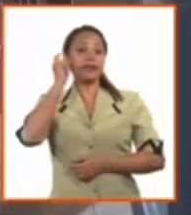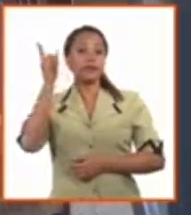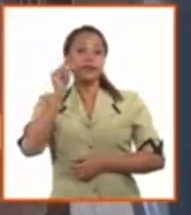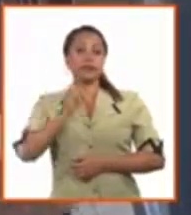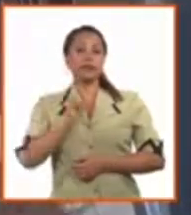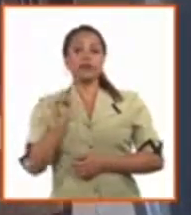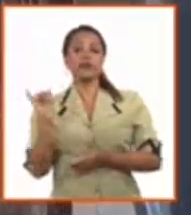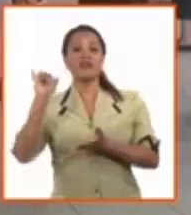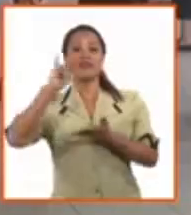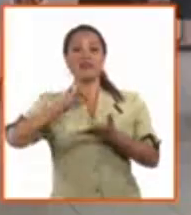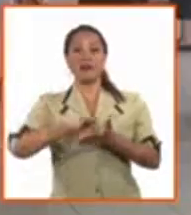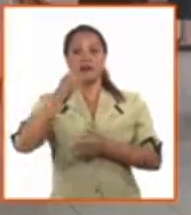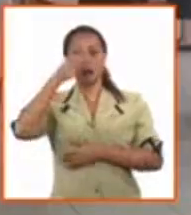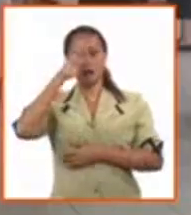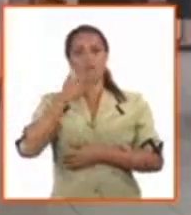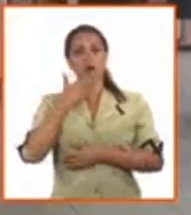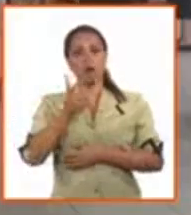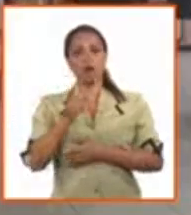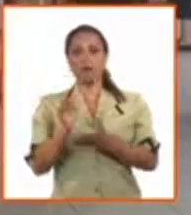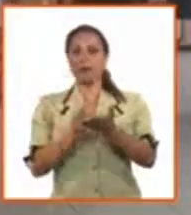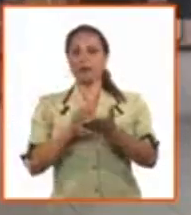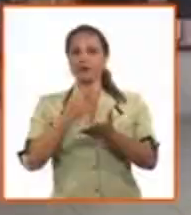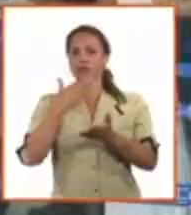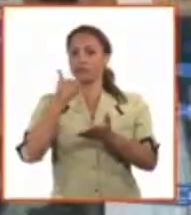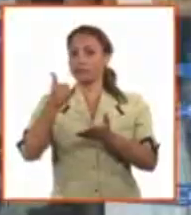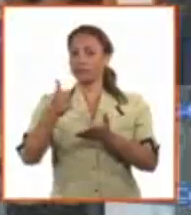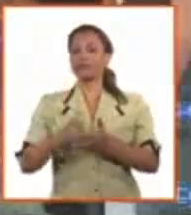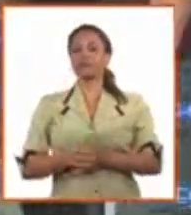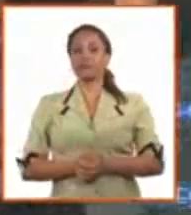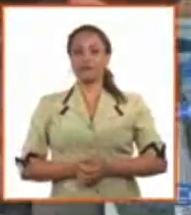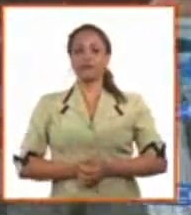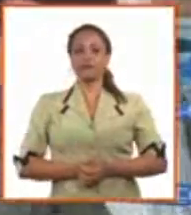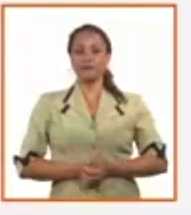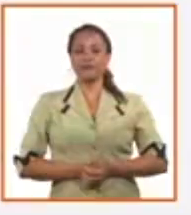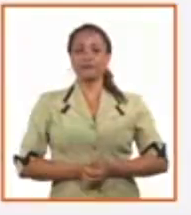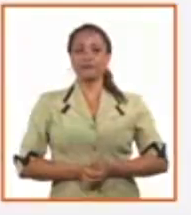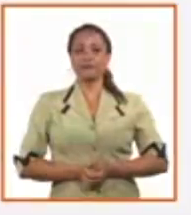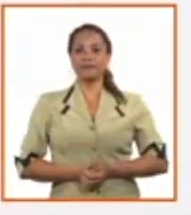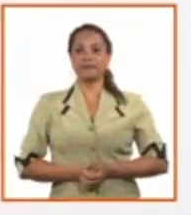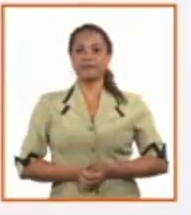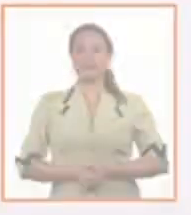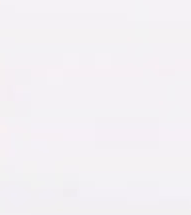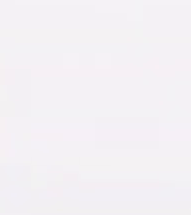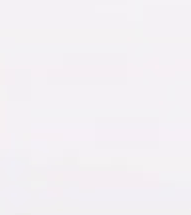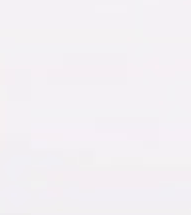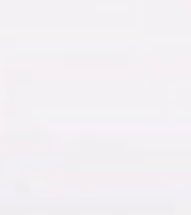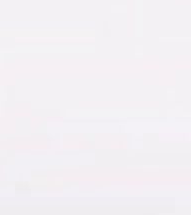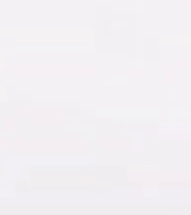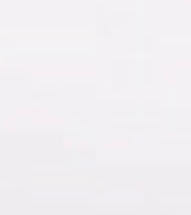cuba desde holguín claudia mar a cruz especial para la mesa redonda